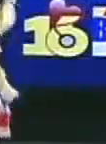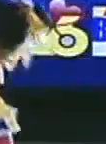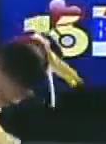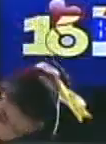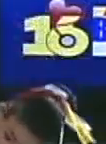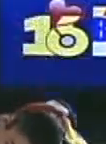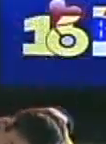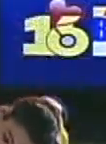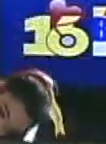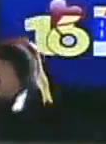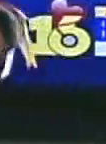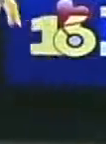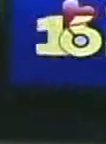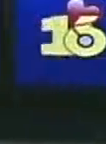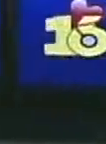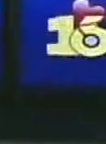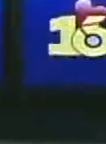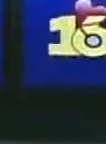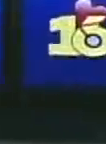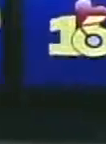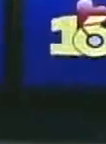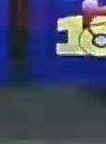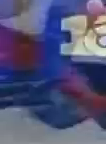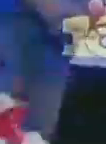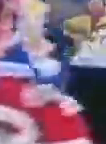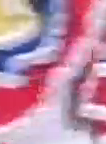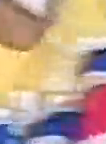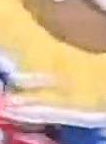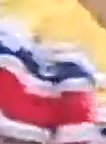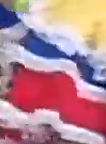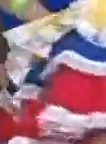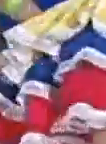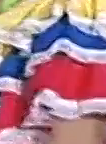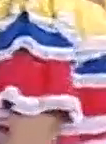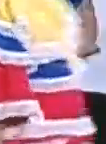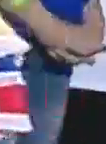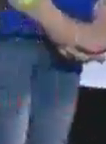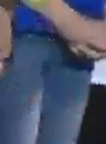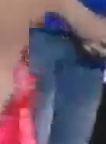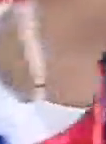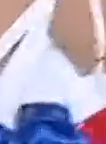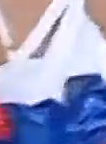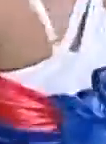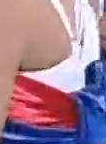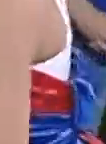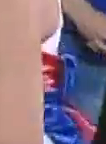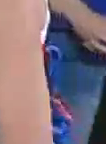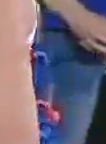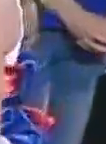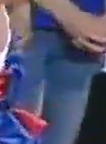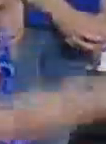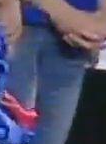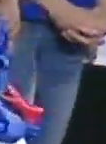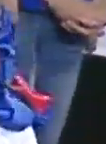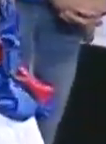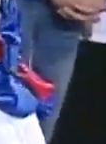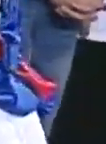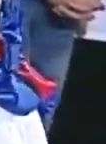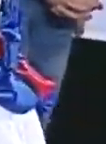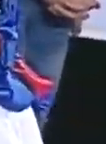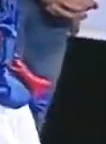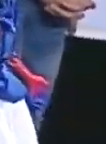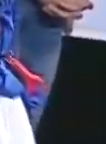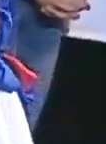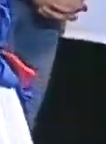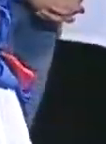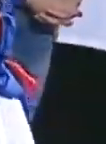de Estado venezolano, garantizar el acceso a la salud con un profundo sentido social y